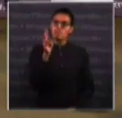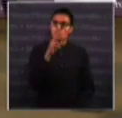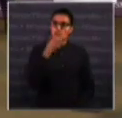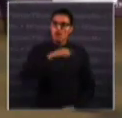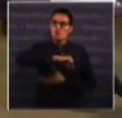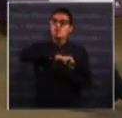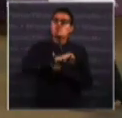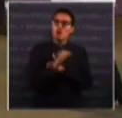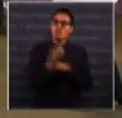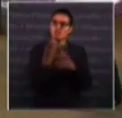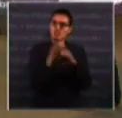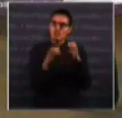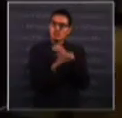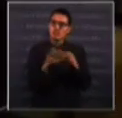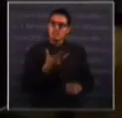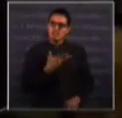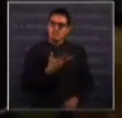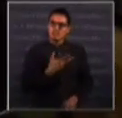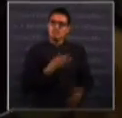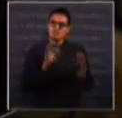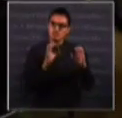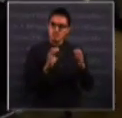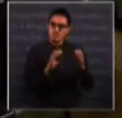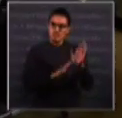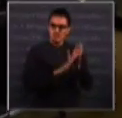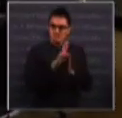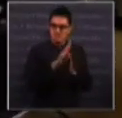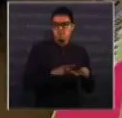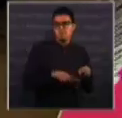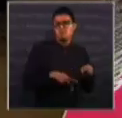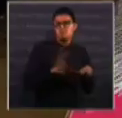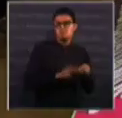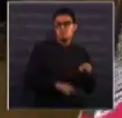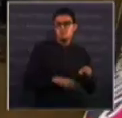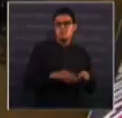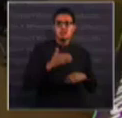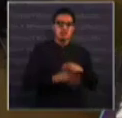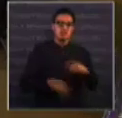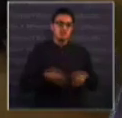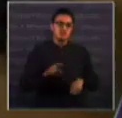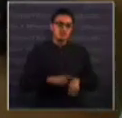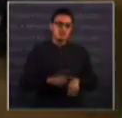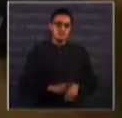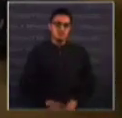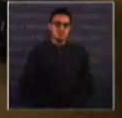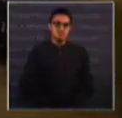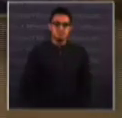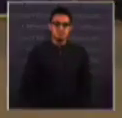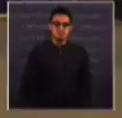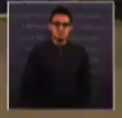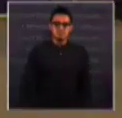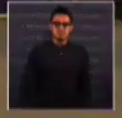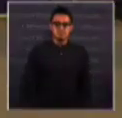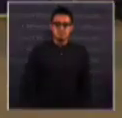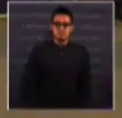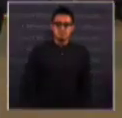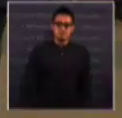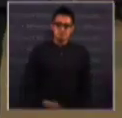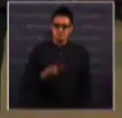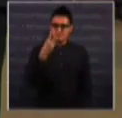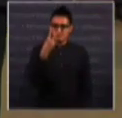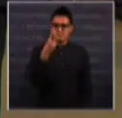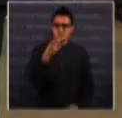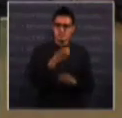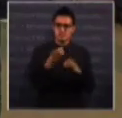lo que tenemos, cuidar. Muchas gracias, y candidata. Perdón, terminó su tiempo. Si quiere réplica. Yo creo que hay dos elementos aquí.